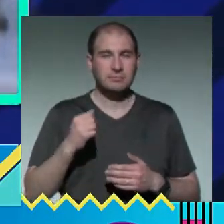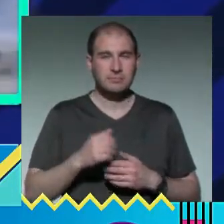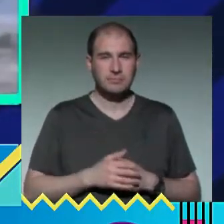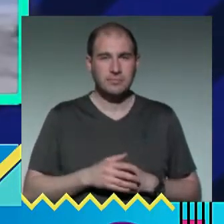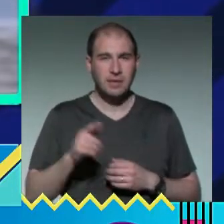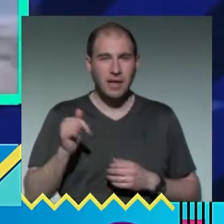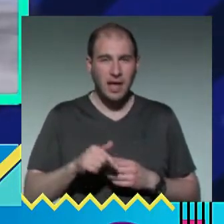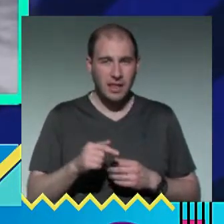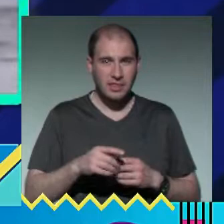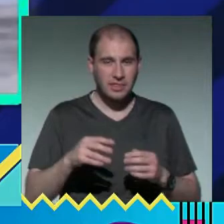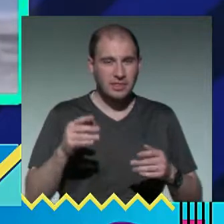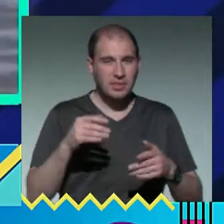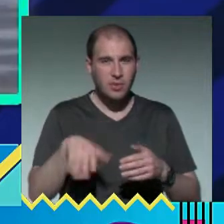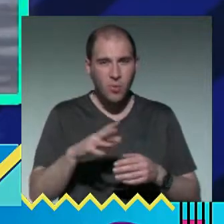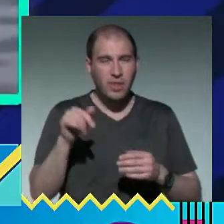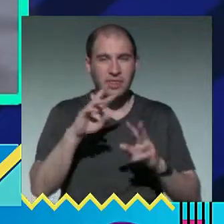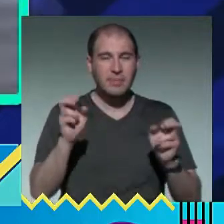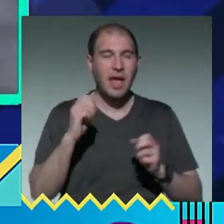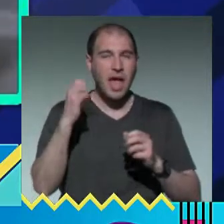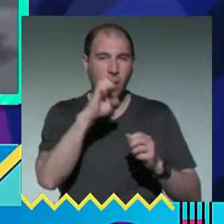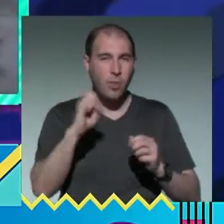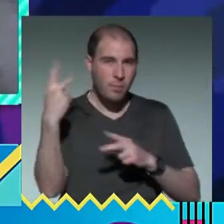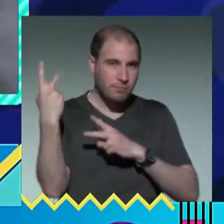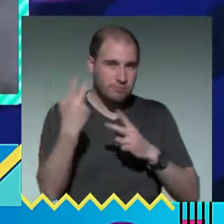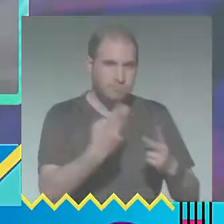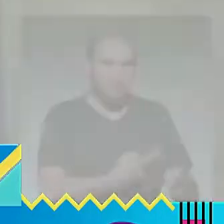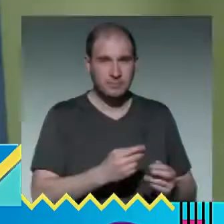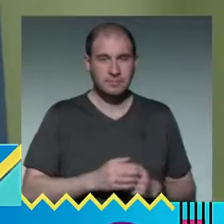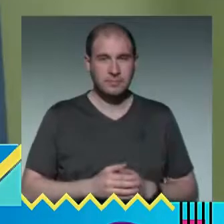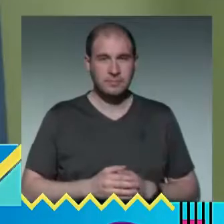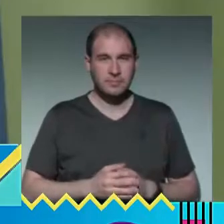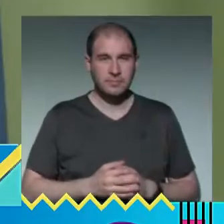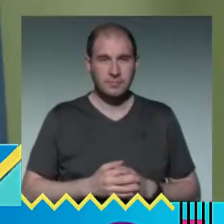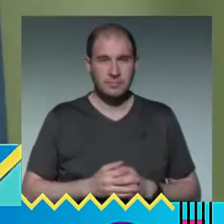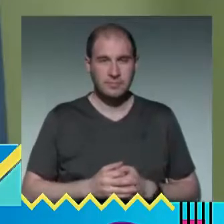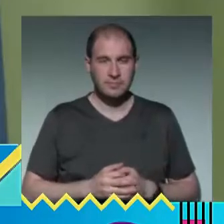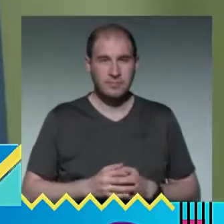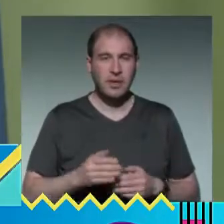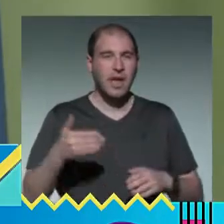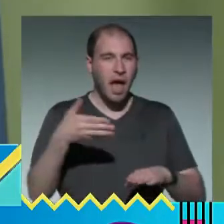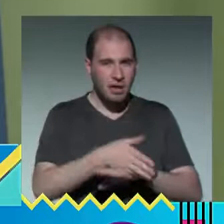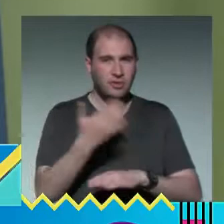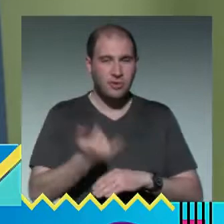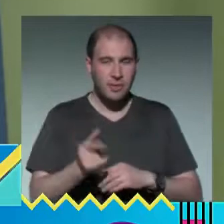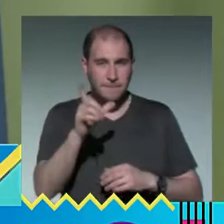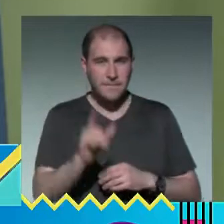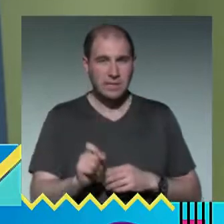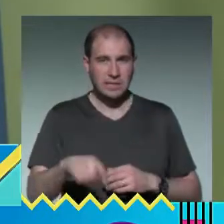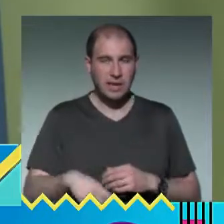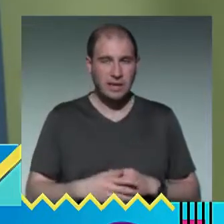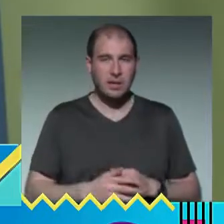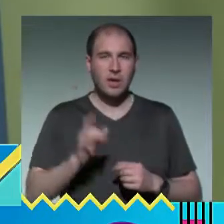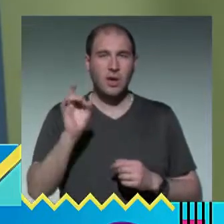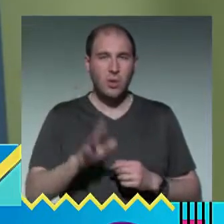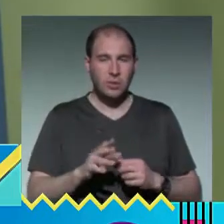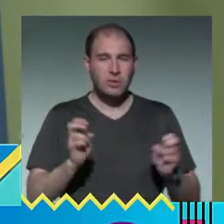es la inmigración, claro, la inmigración europea, ¿no?, que va a tener cierta incidencia en nuestro país, no